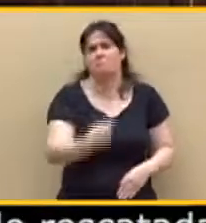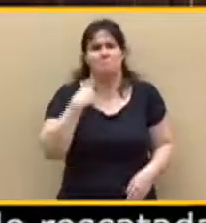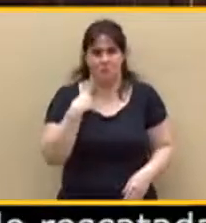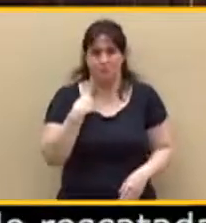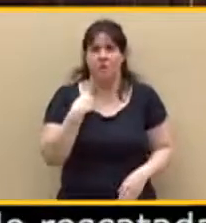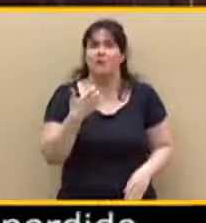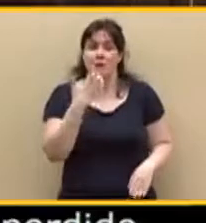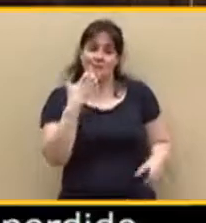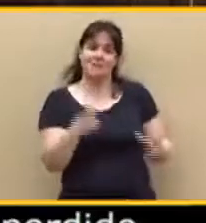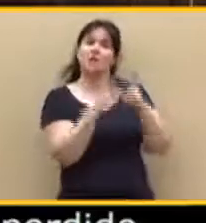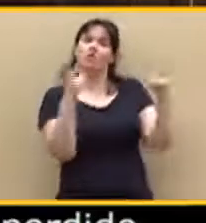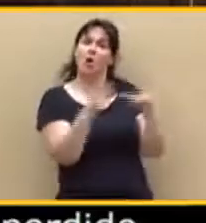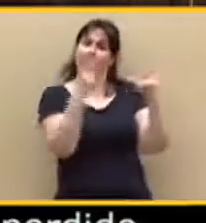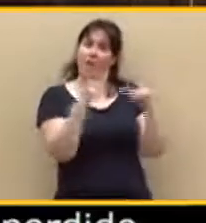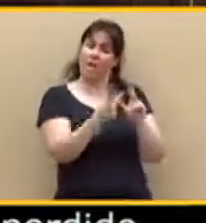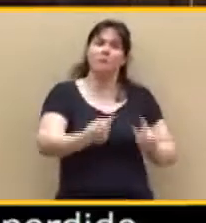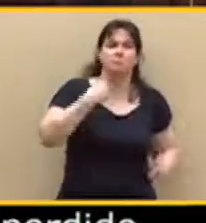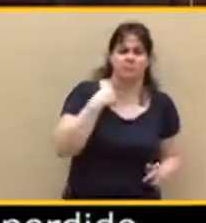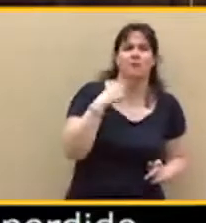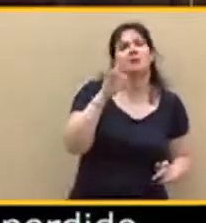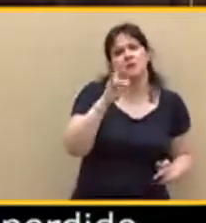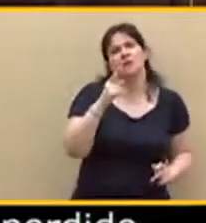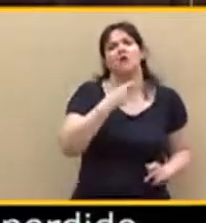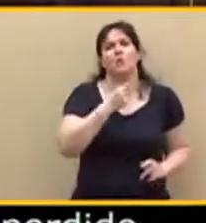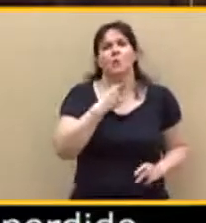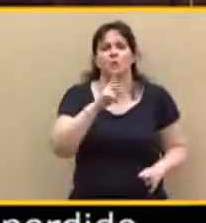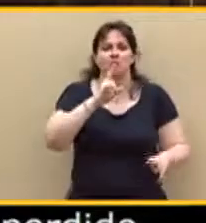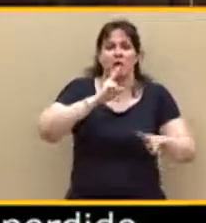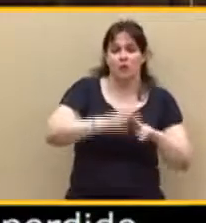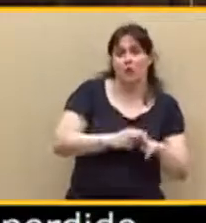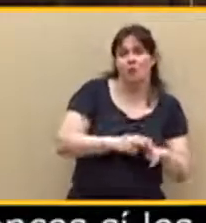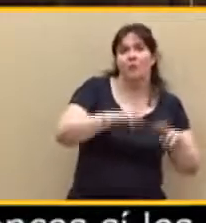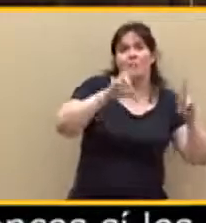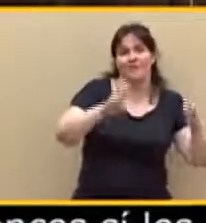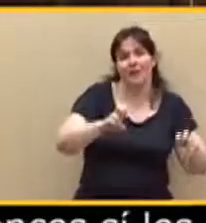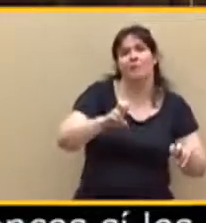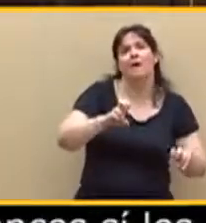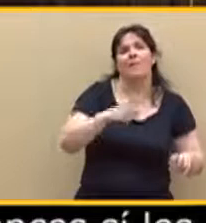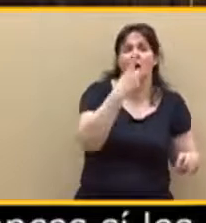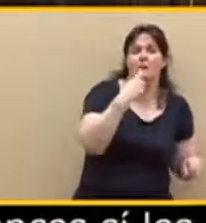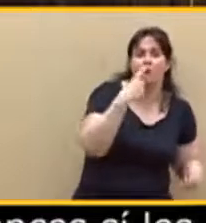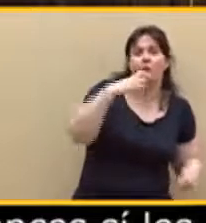pérdidas, señorías, entonces sí les gustan las nacionalizaciones de rojos y masones, ¿verdad, señor Montoro?